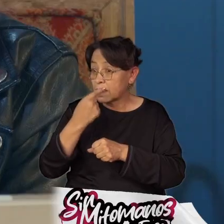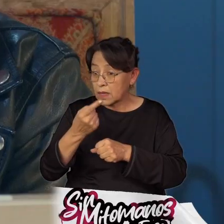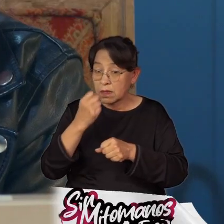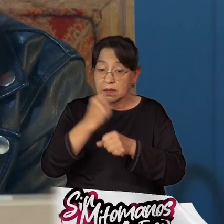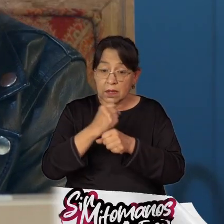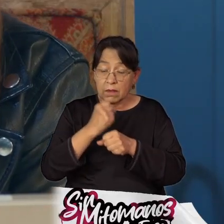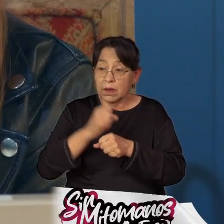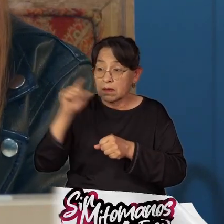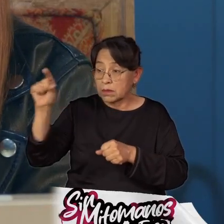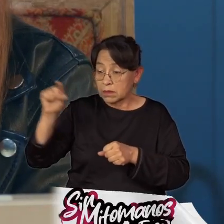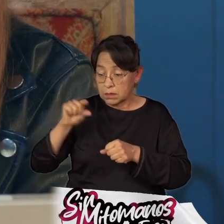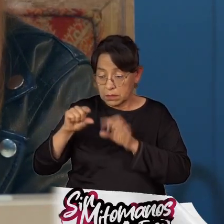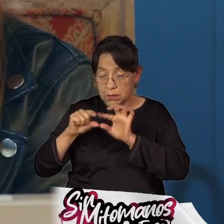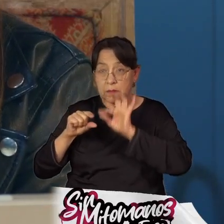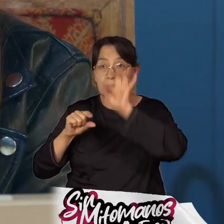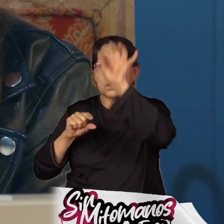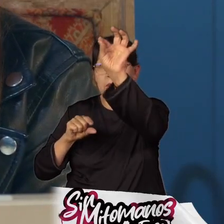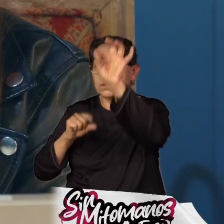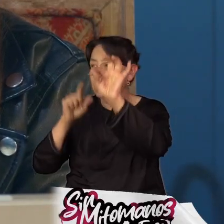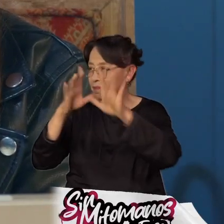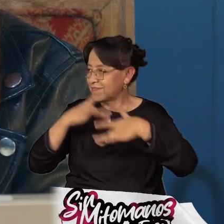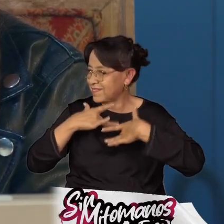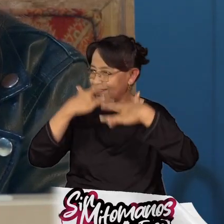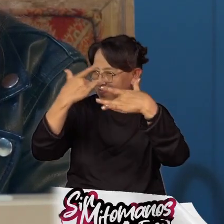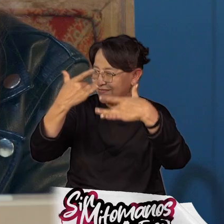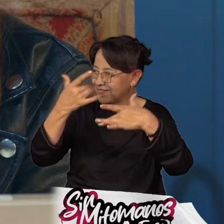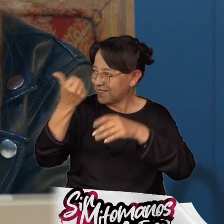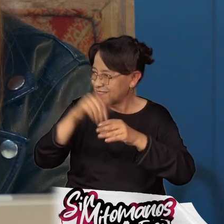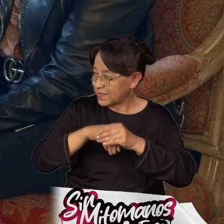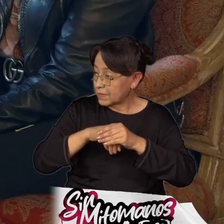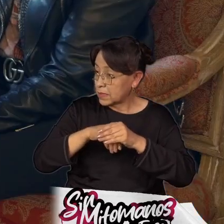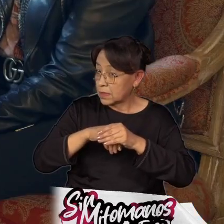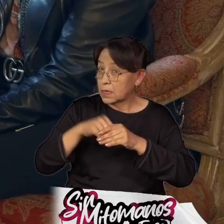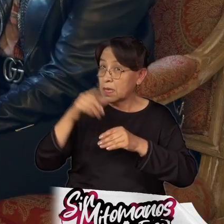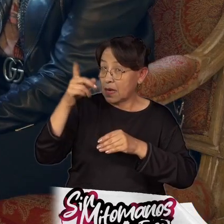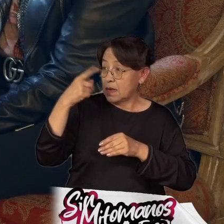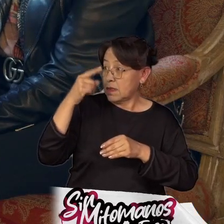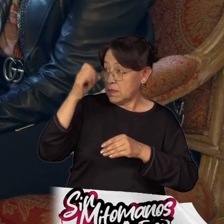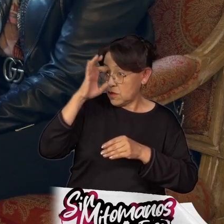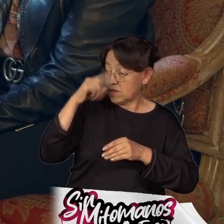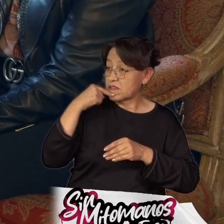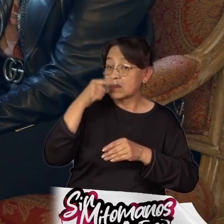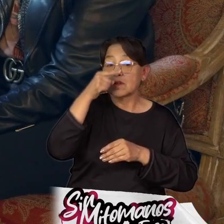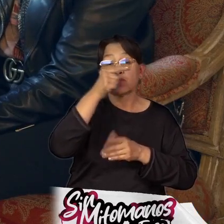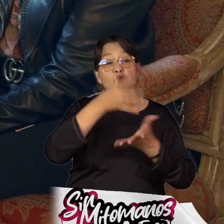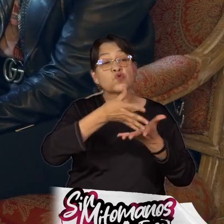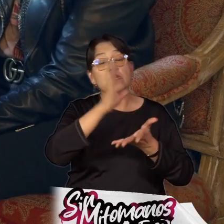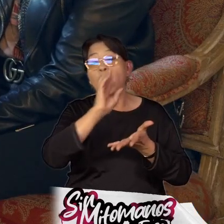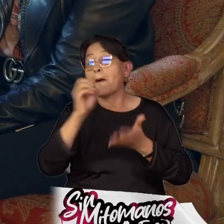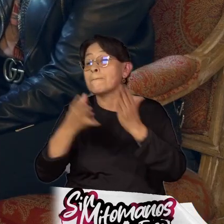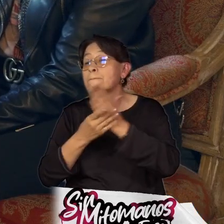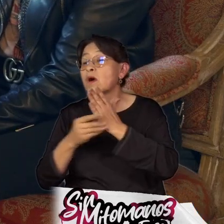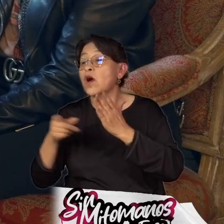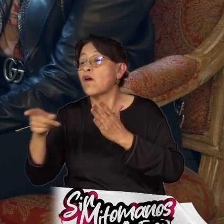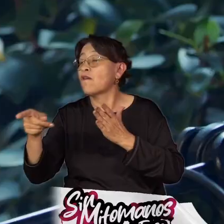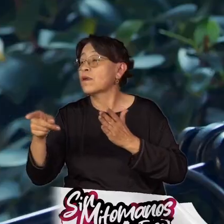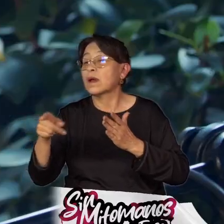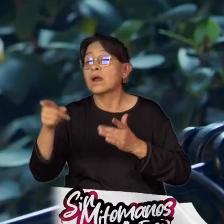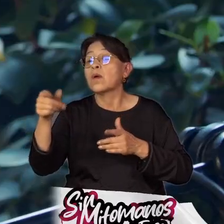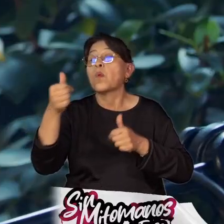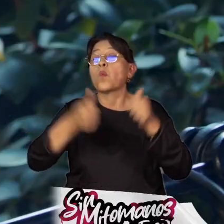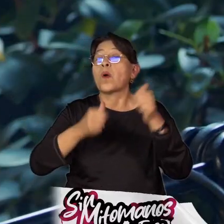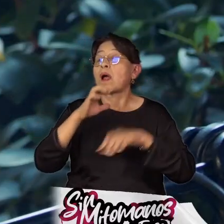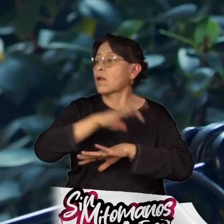rico roba más o el pobre roba menos. Al contrario, Es está igual. diciendo que hay codicia en el corazón porque al Señor lo que le importa son las situaciones del